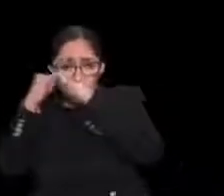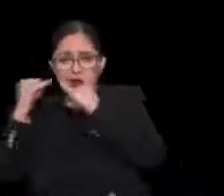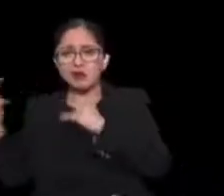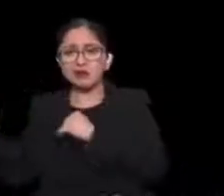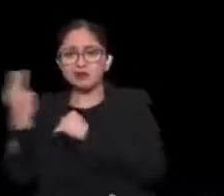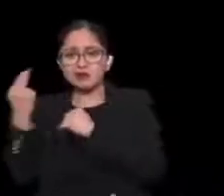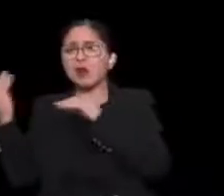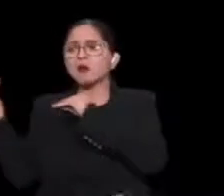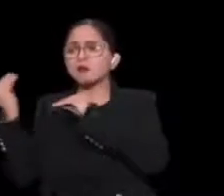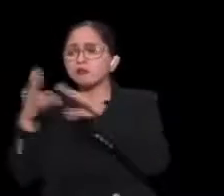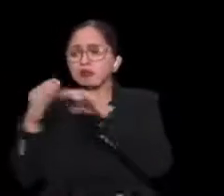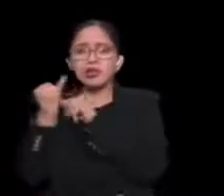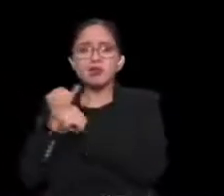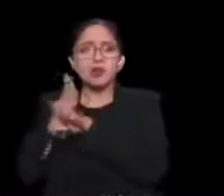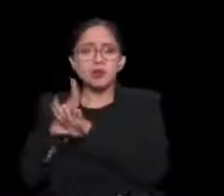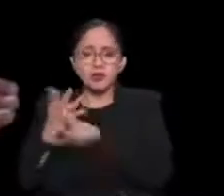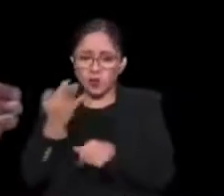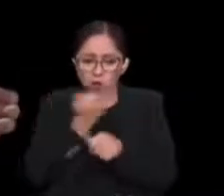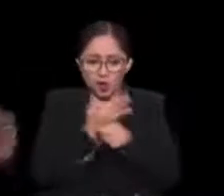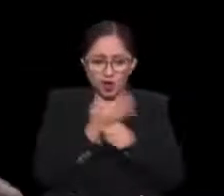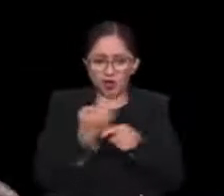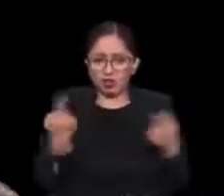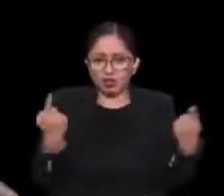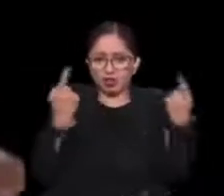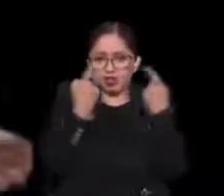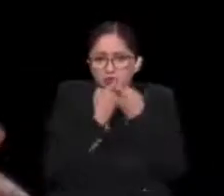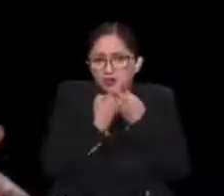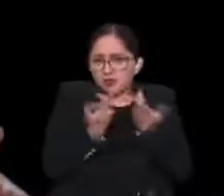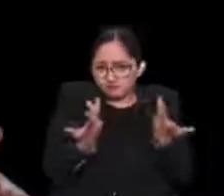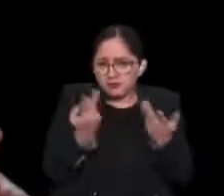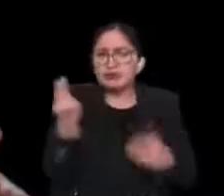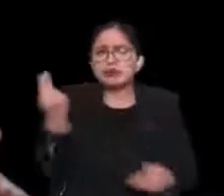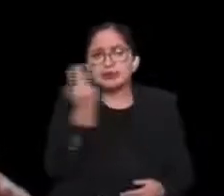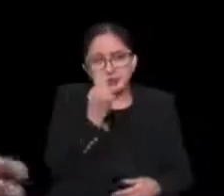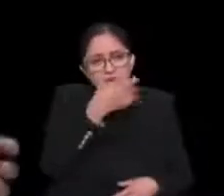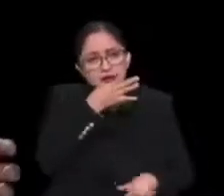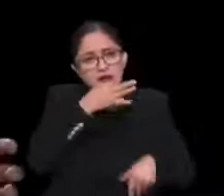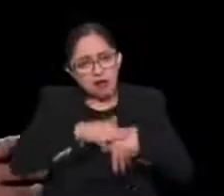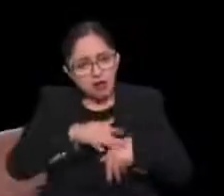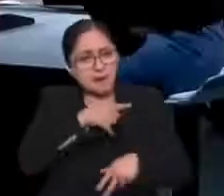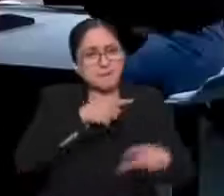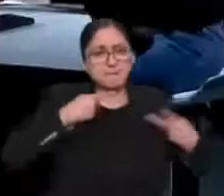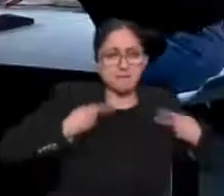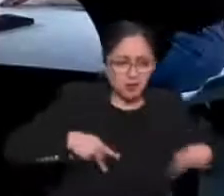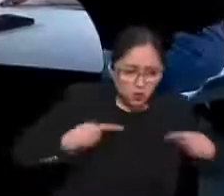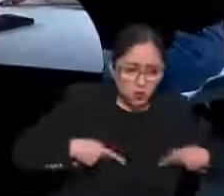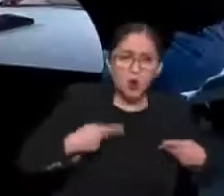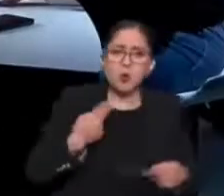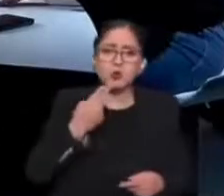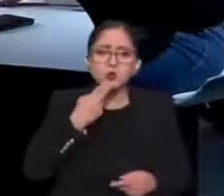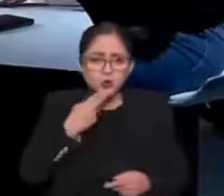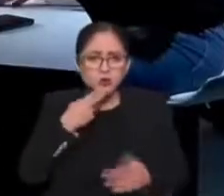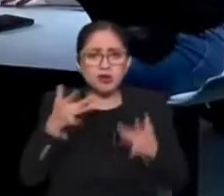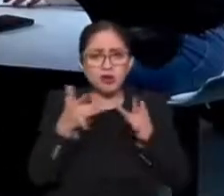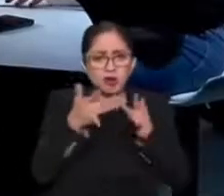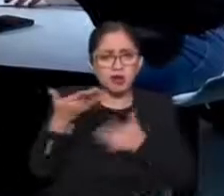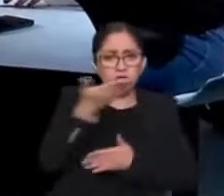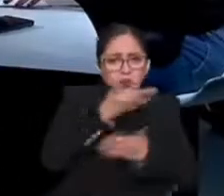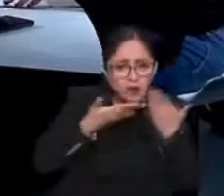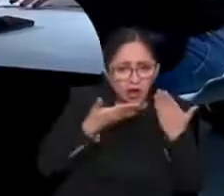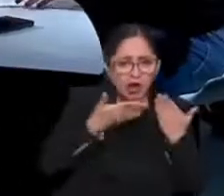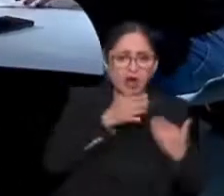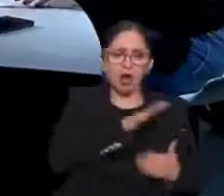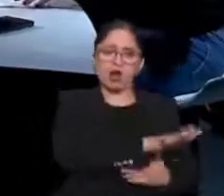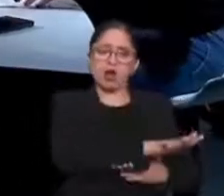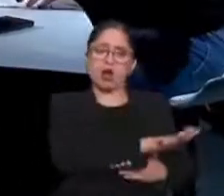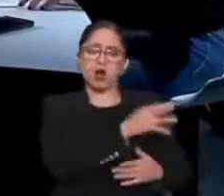es importante también referir que la gente, los usuarios de las redes sociales, sí hicieron caso de ir a las